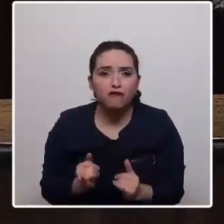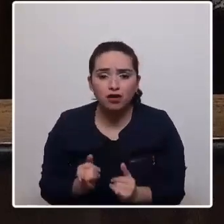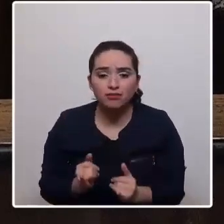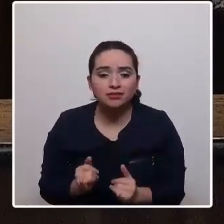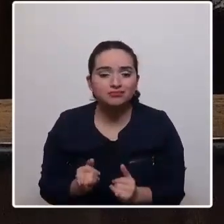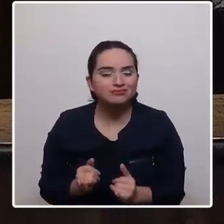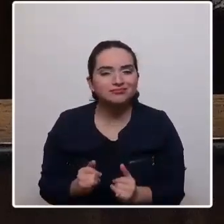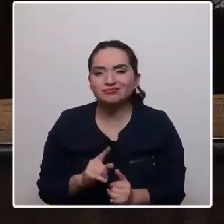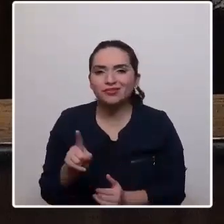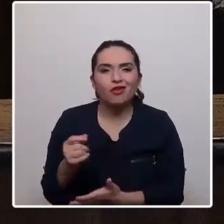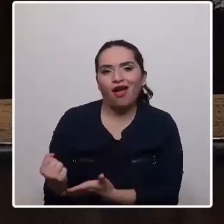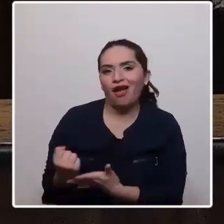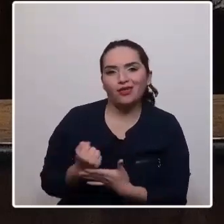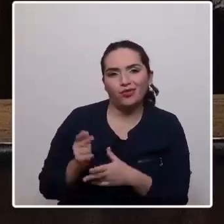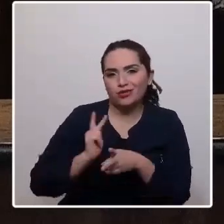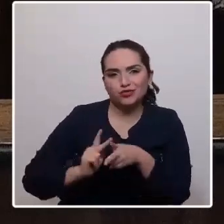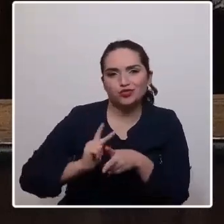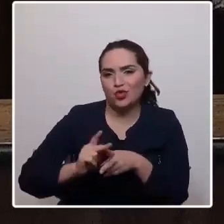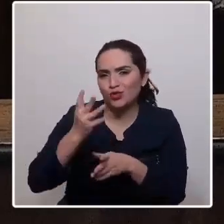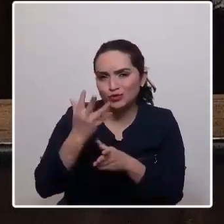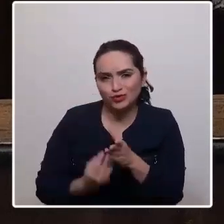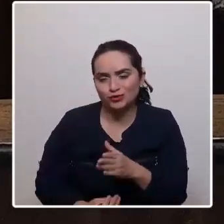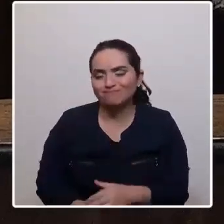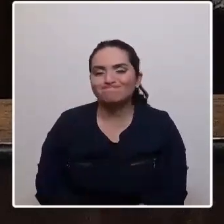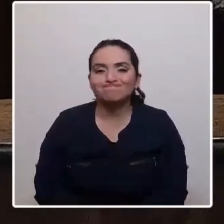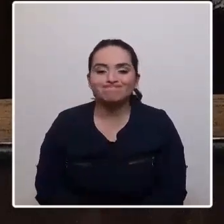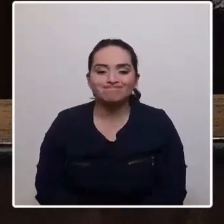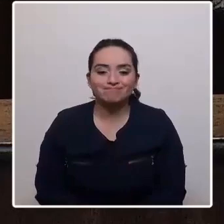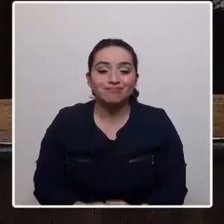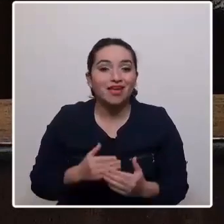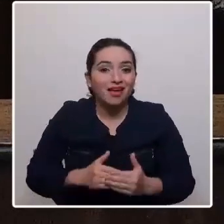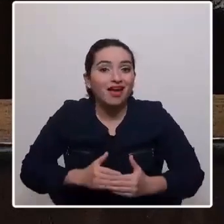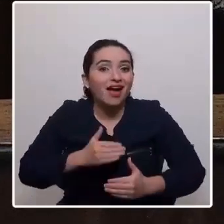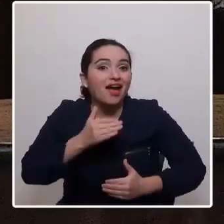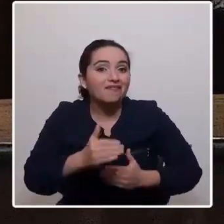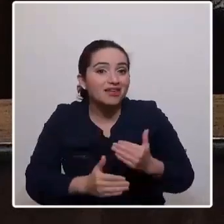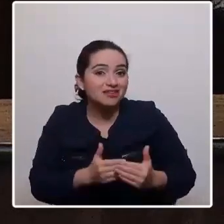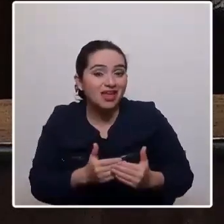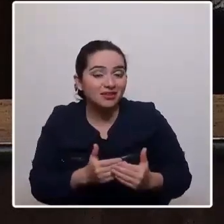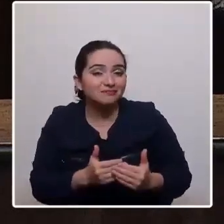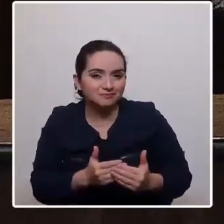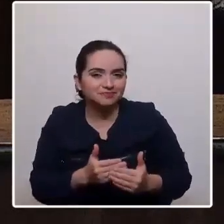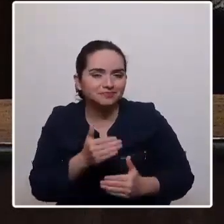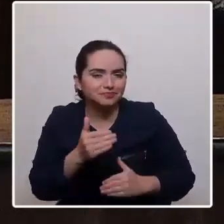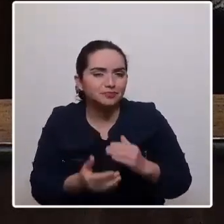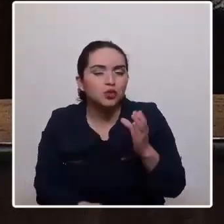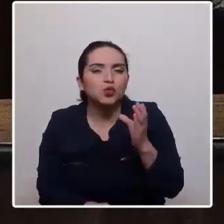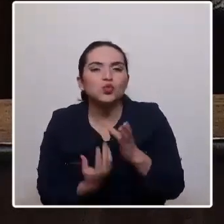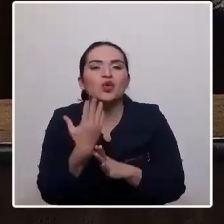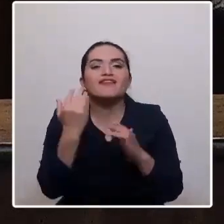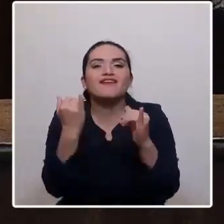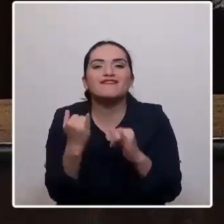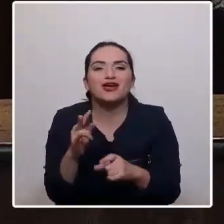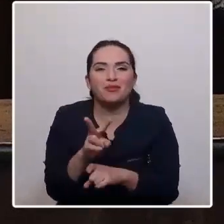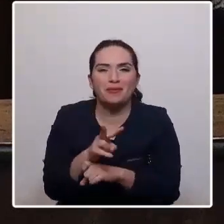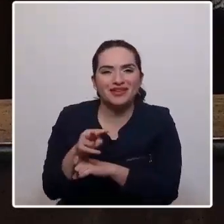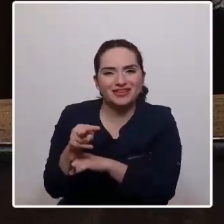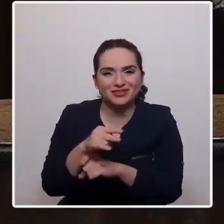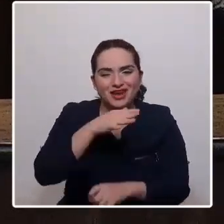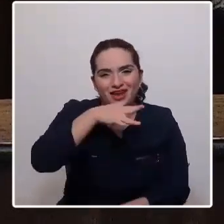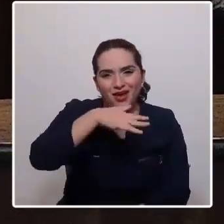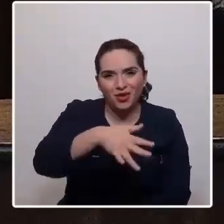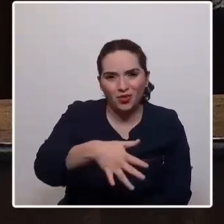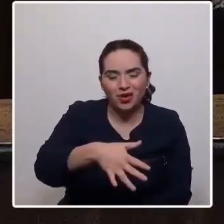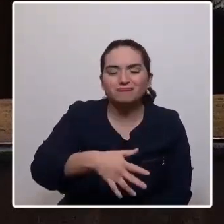orientar hacia una solución. Avanzar hacia una nueva forma de administración hídrica es una